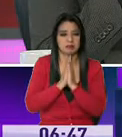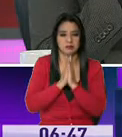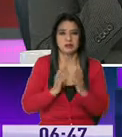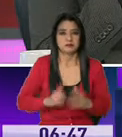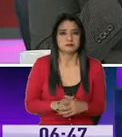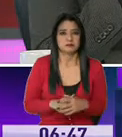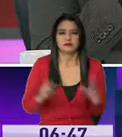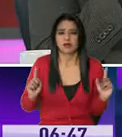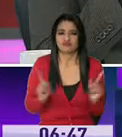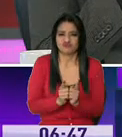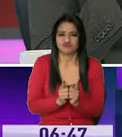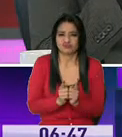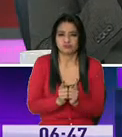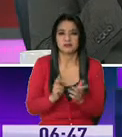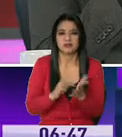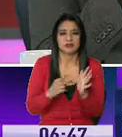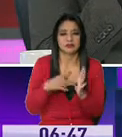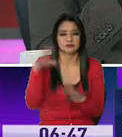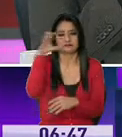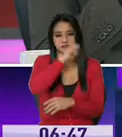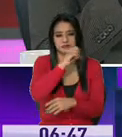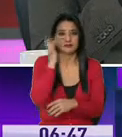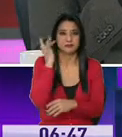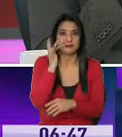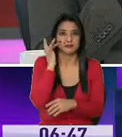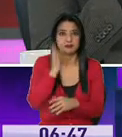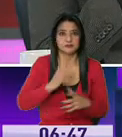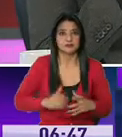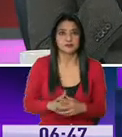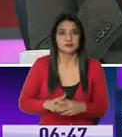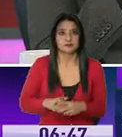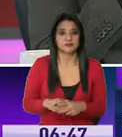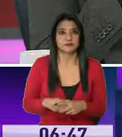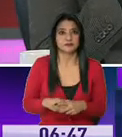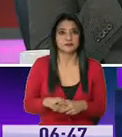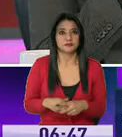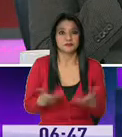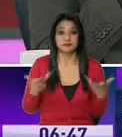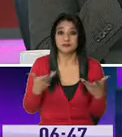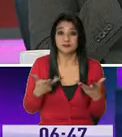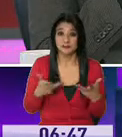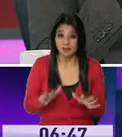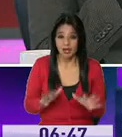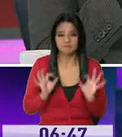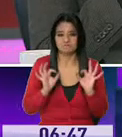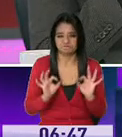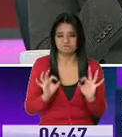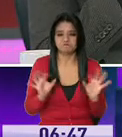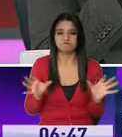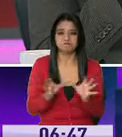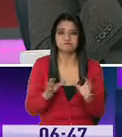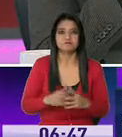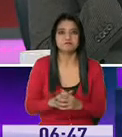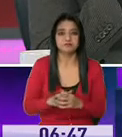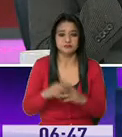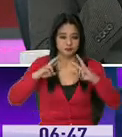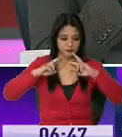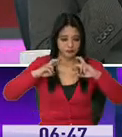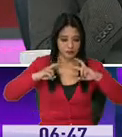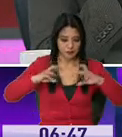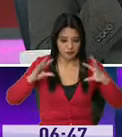el presupuesto general del Estado para el año 2020, que está inclusive publicado en la página del CERCOP, es en números redondos 35 mil millones de